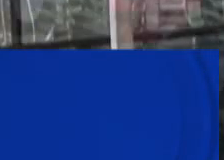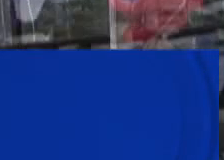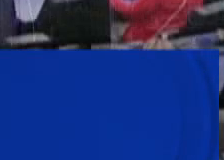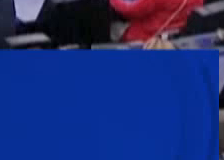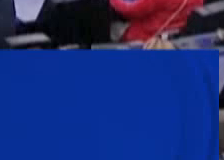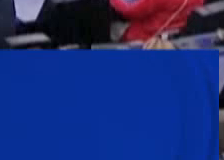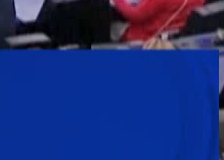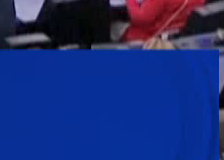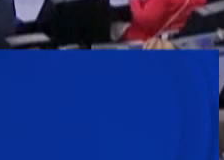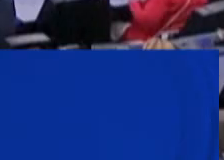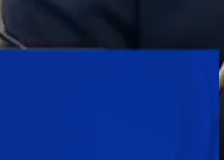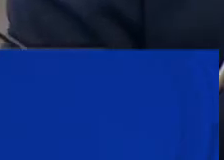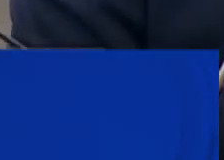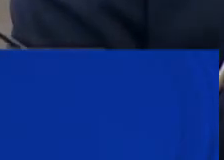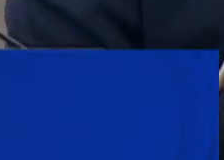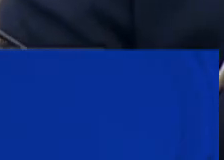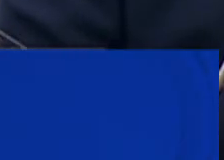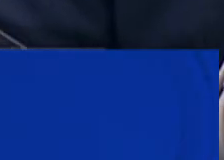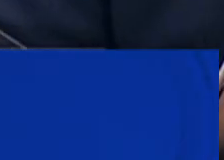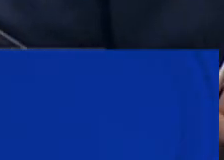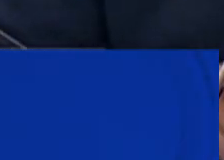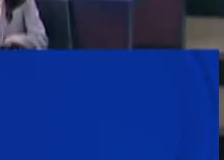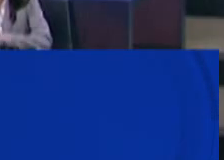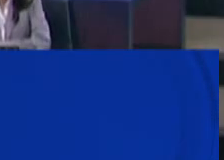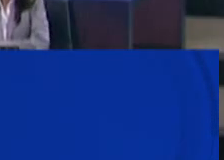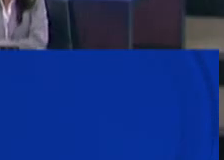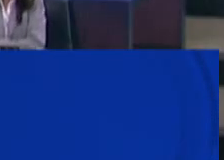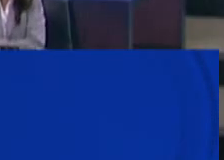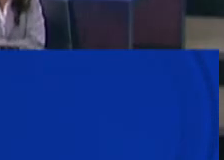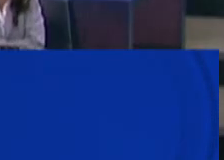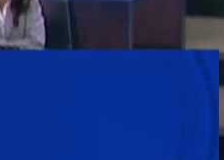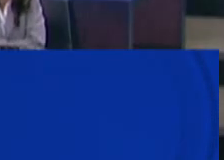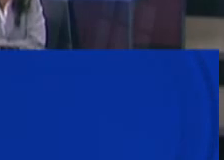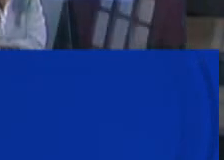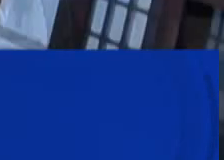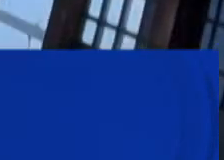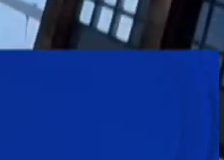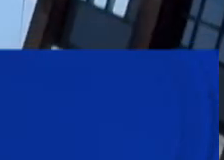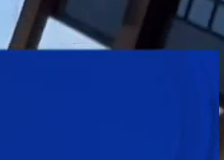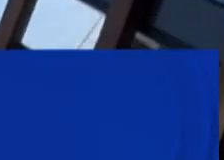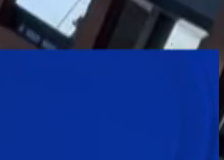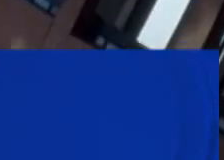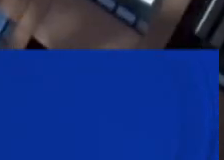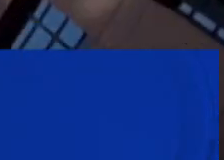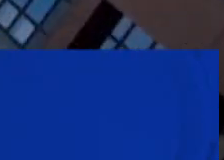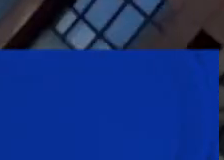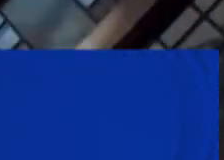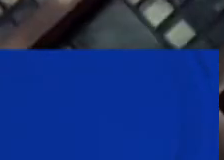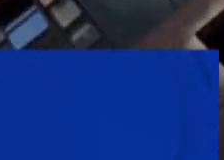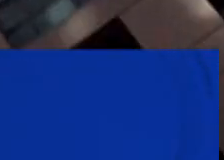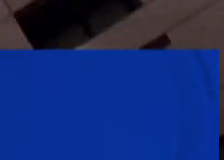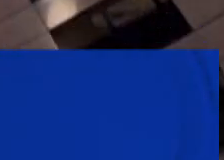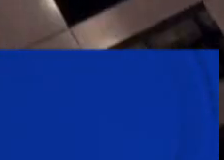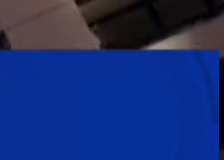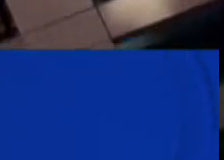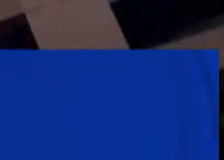allí, debería debatirse y aprobarse en el Parlamento Europeo. Se espera que todo este proceso esté concluido antes de fin de año. Los números